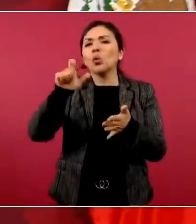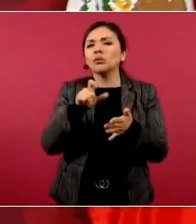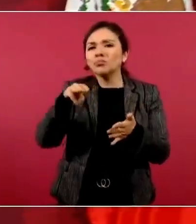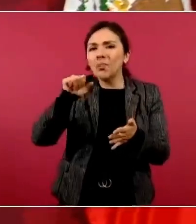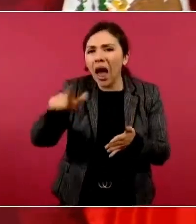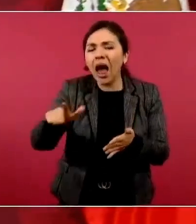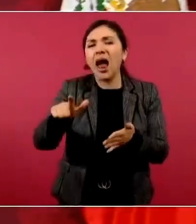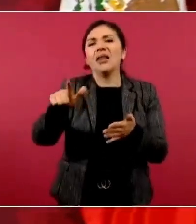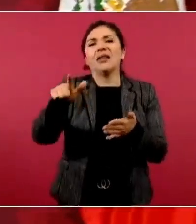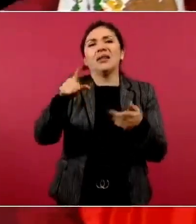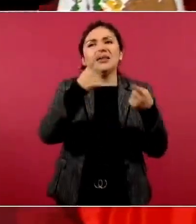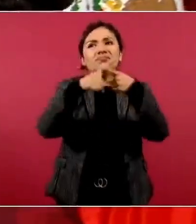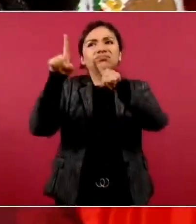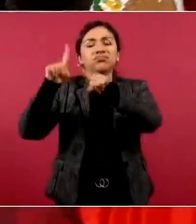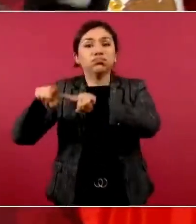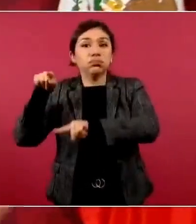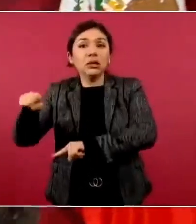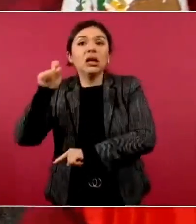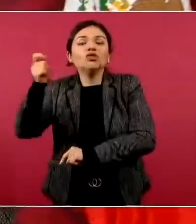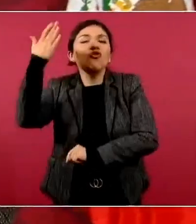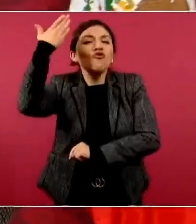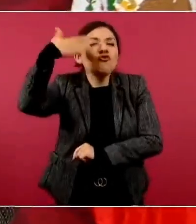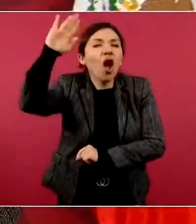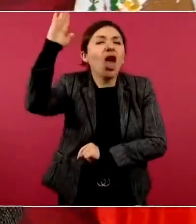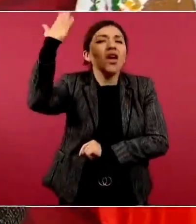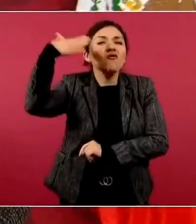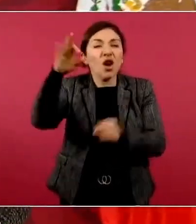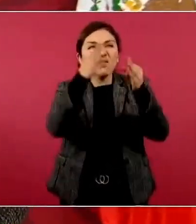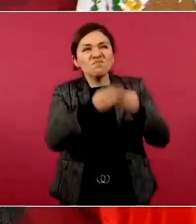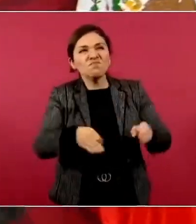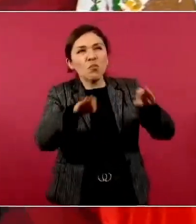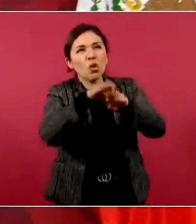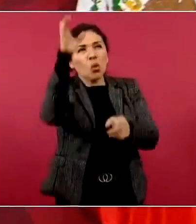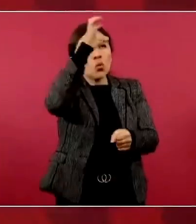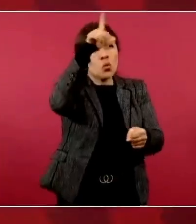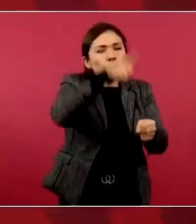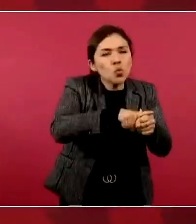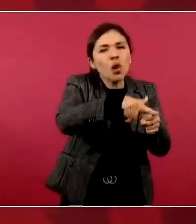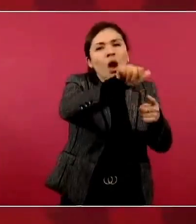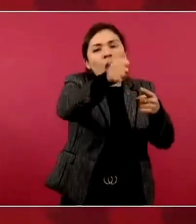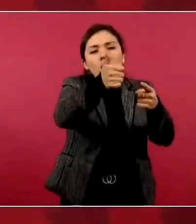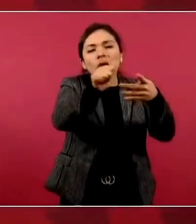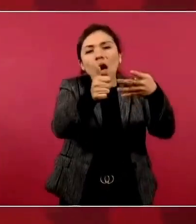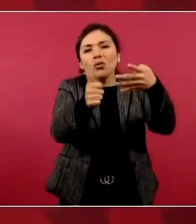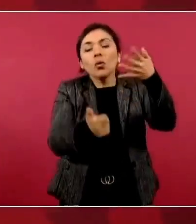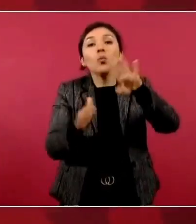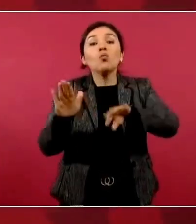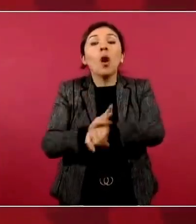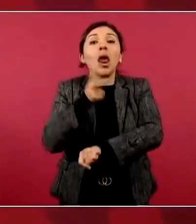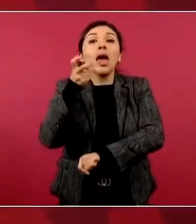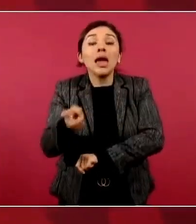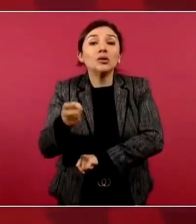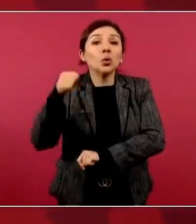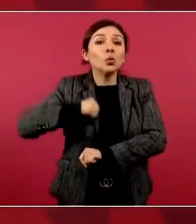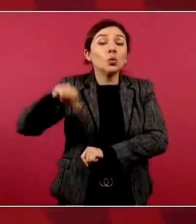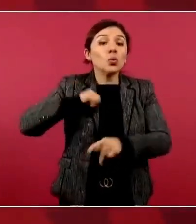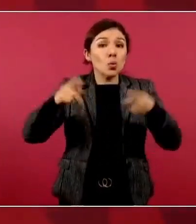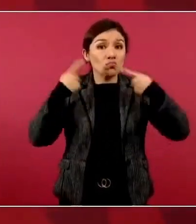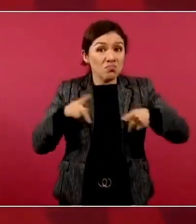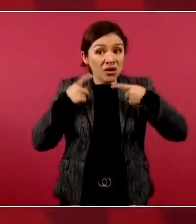momentos de esplendor cultural. O sea, ¿por qué? Porque es cuando la sociedad